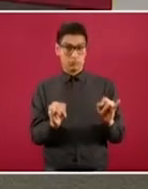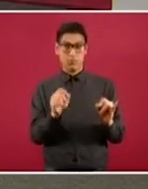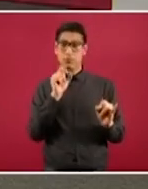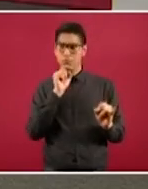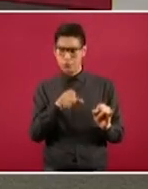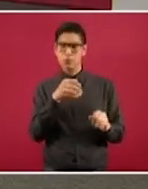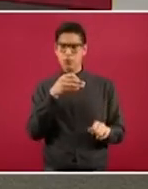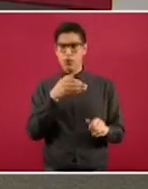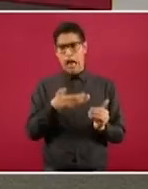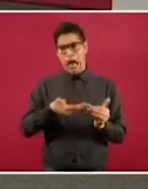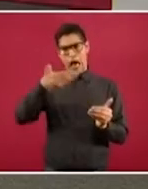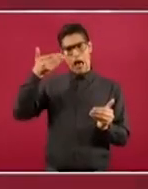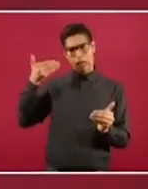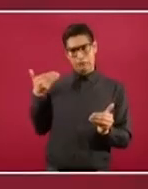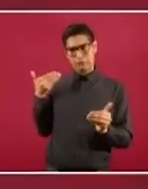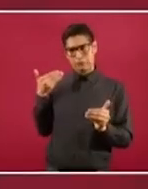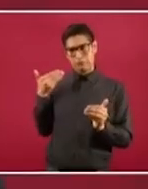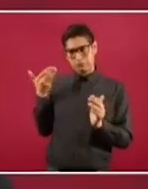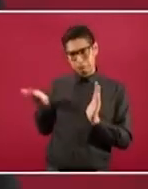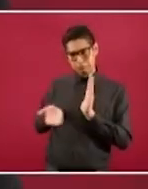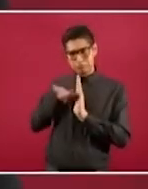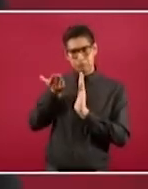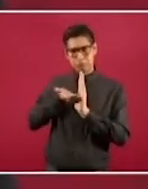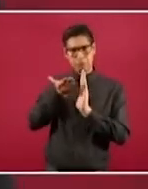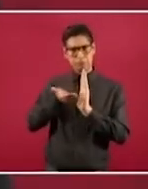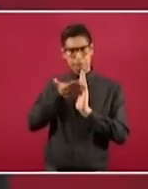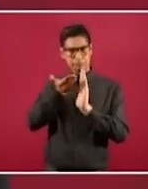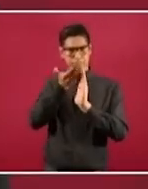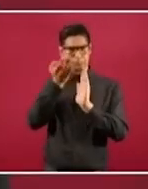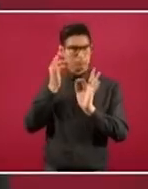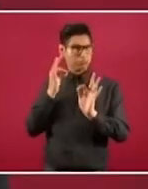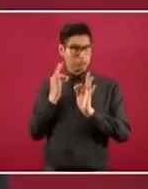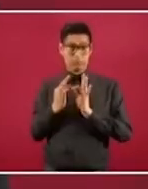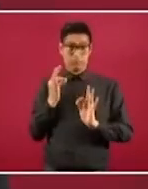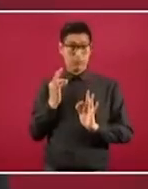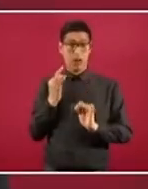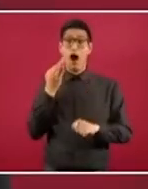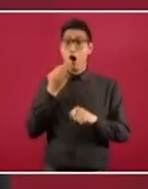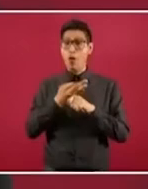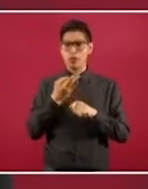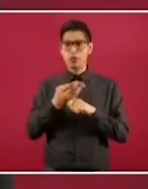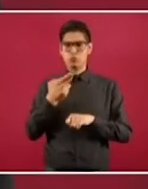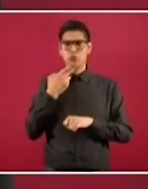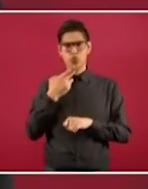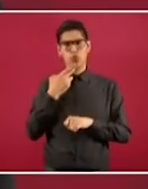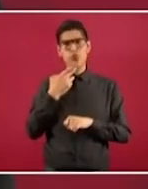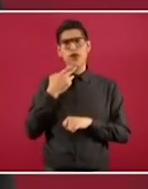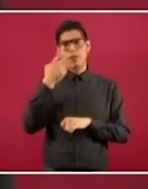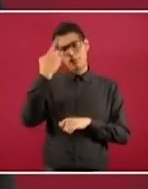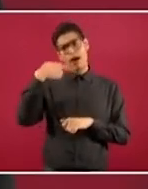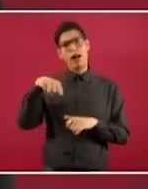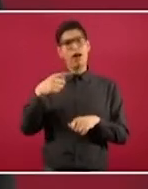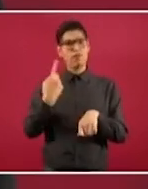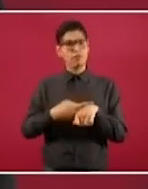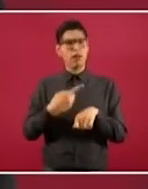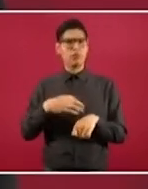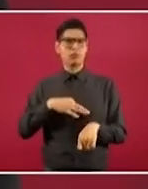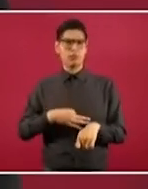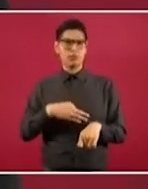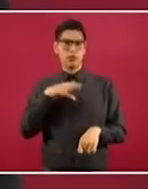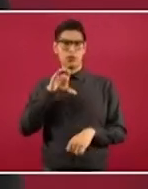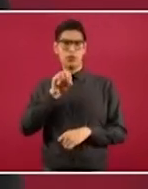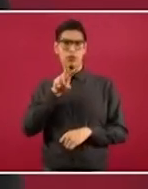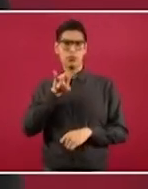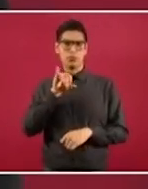construidos en otros regímenes, y son los que van a ser coordinados por la Secretaría de la Defensa Nacional,